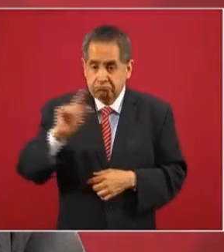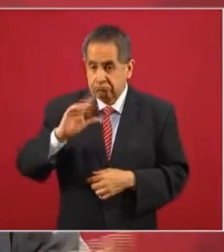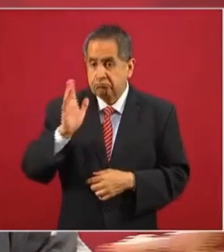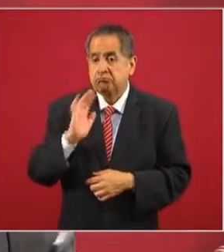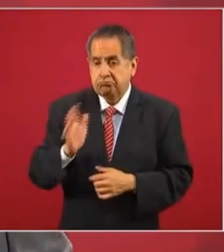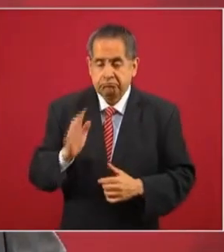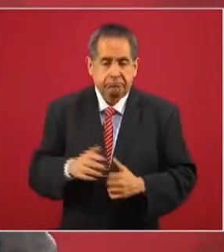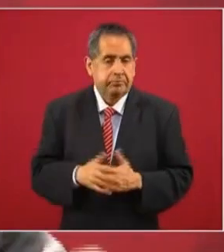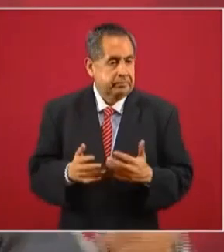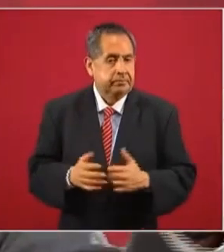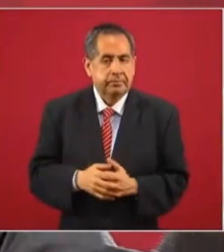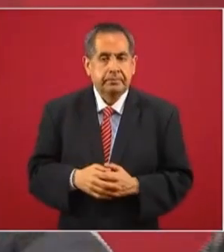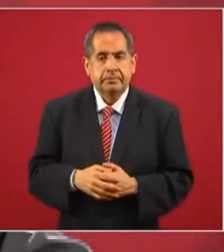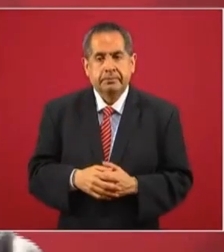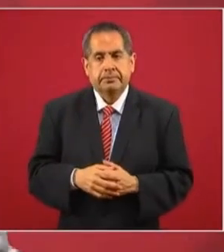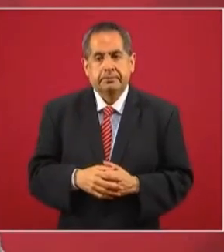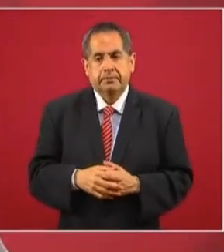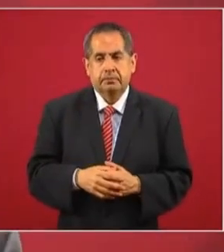y de